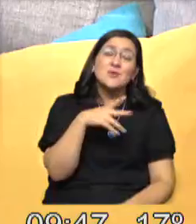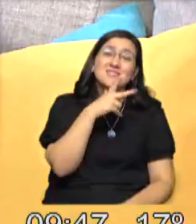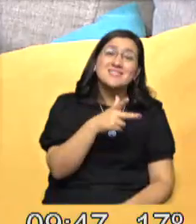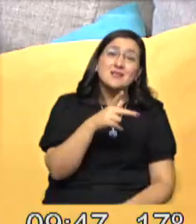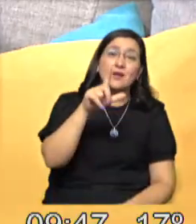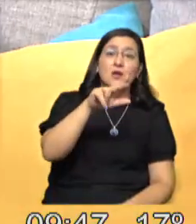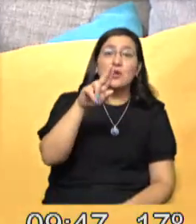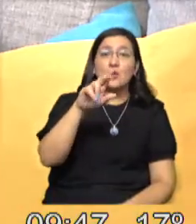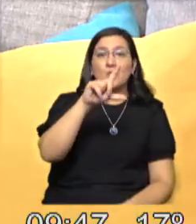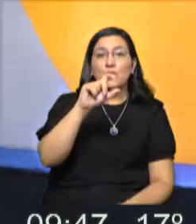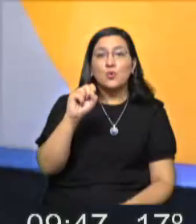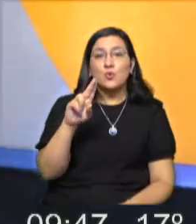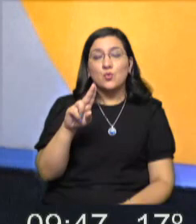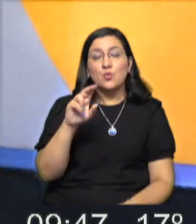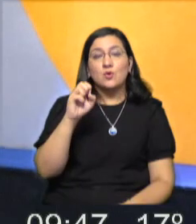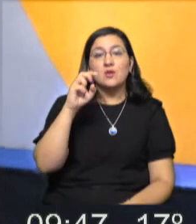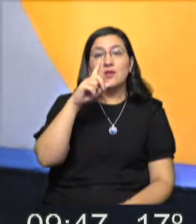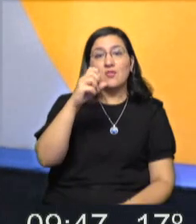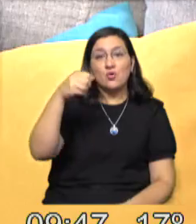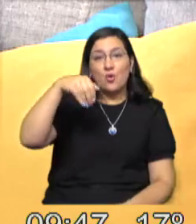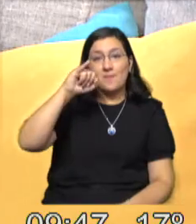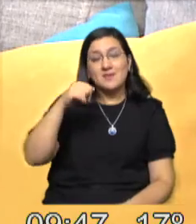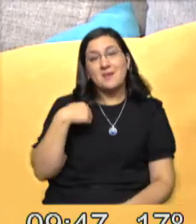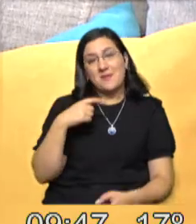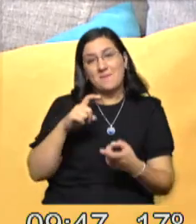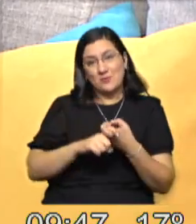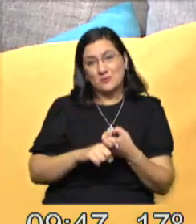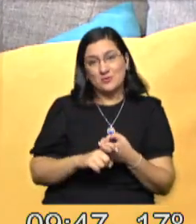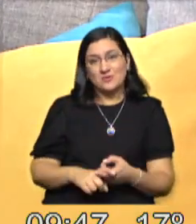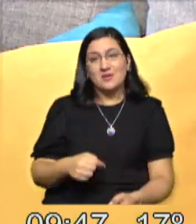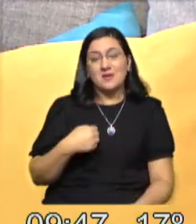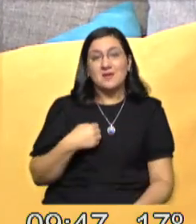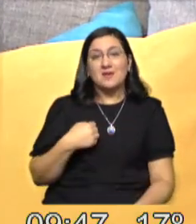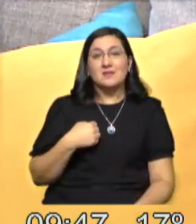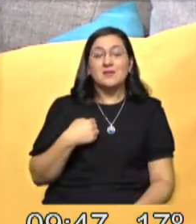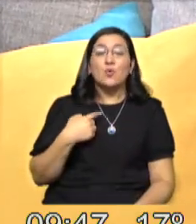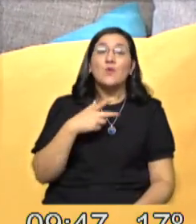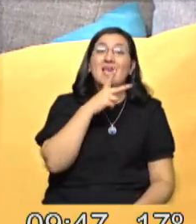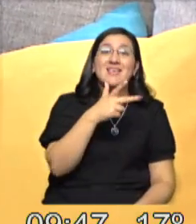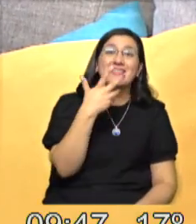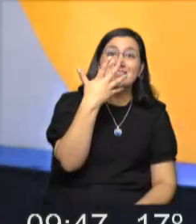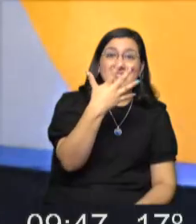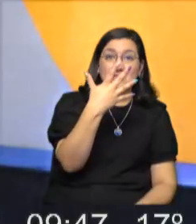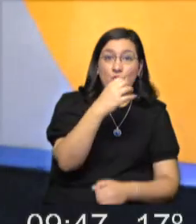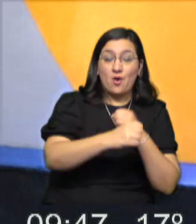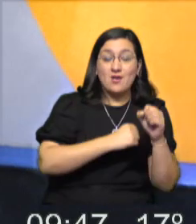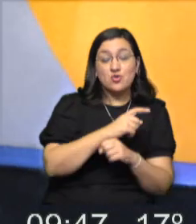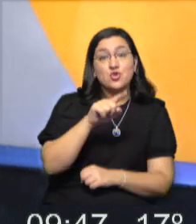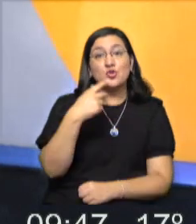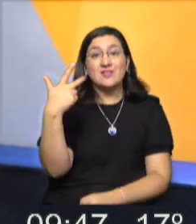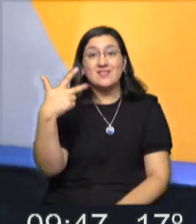A Lulu y a Domi, son que también mis hijas. Sí, y mi marido. ¿Qué edad tienen las niñas? Mis niñas, tengo una de 5 y una de 13. Ah, bueno, también.